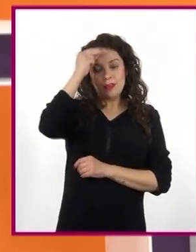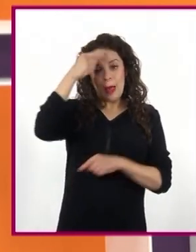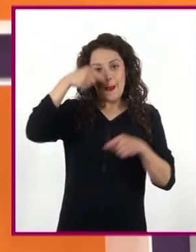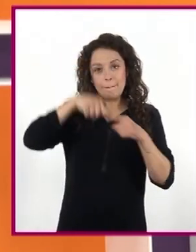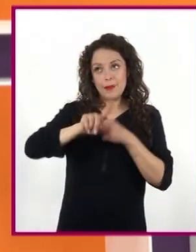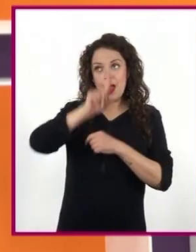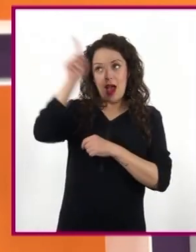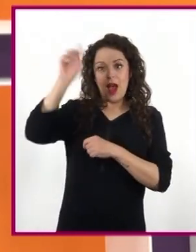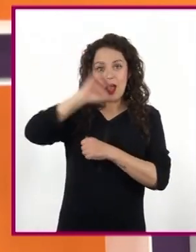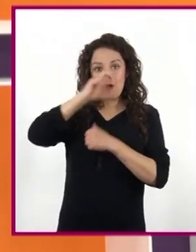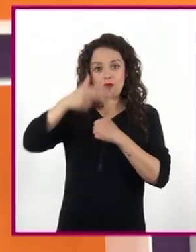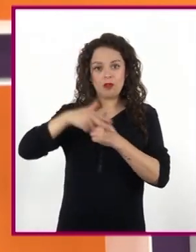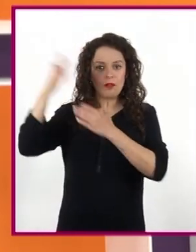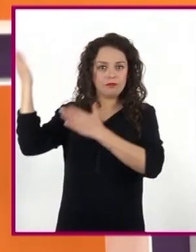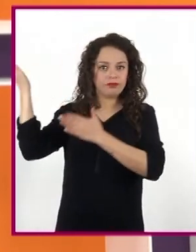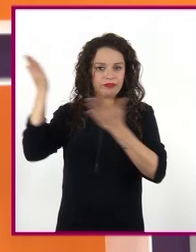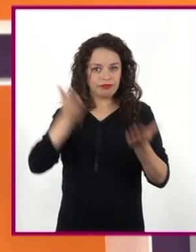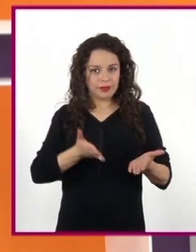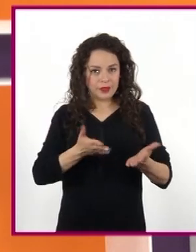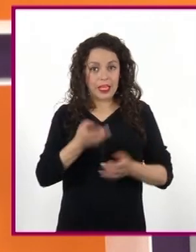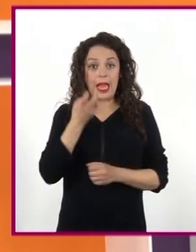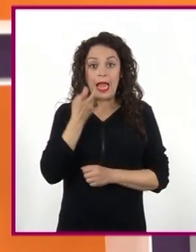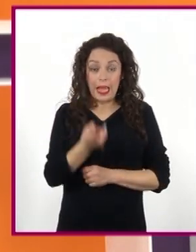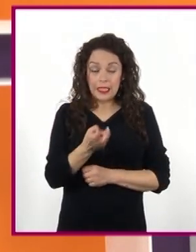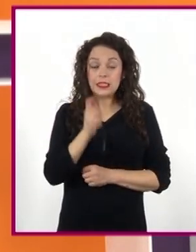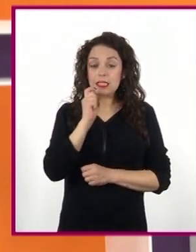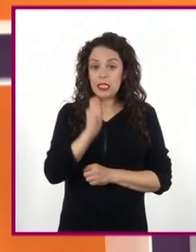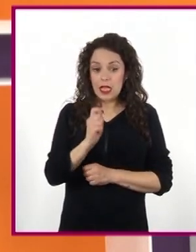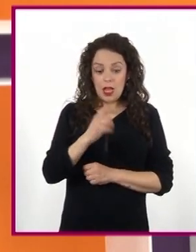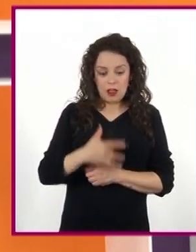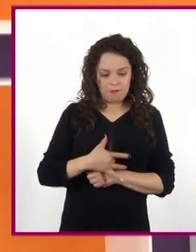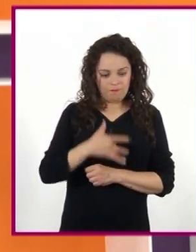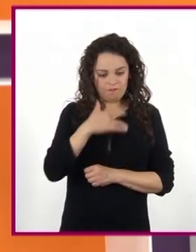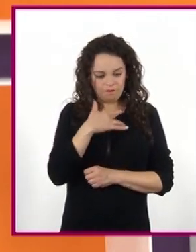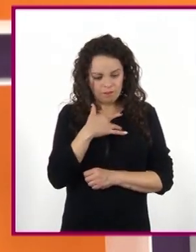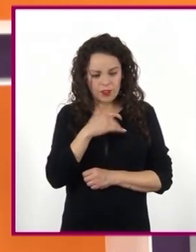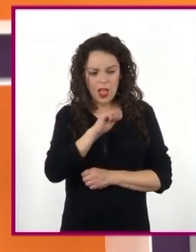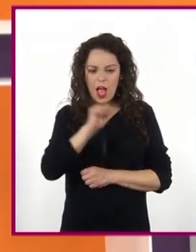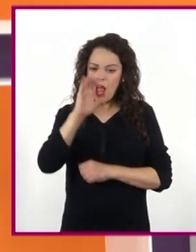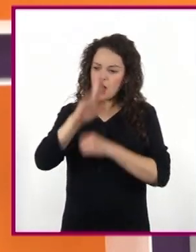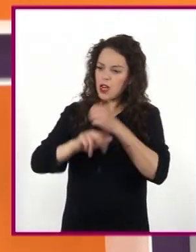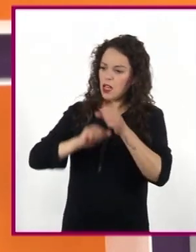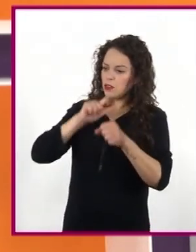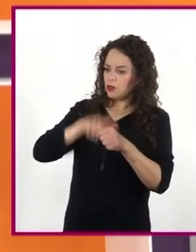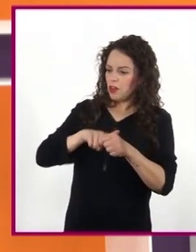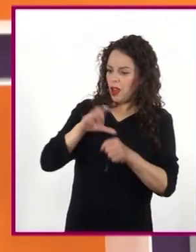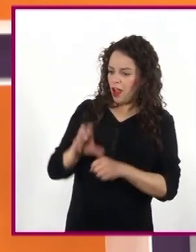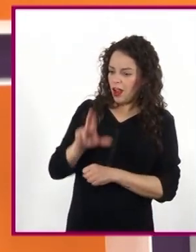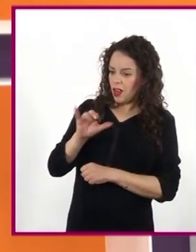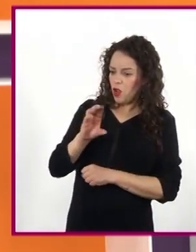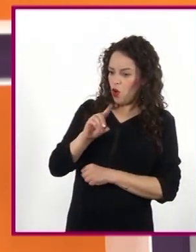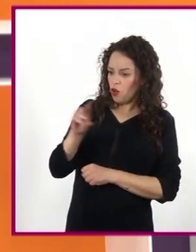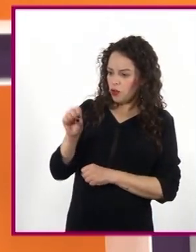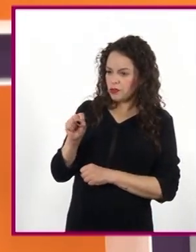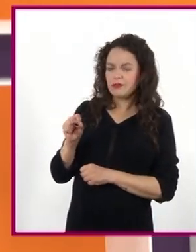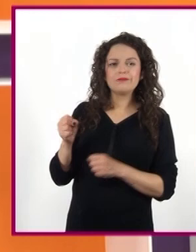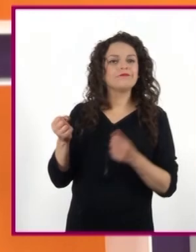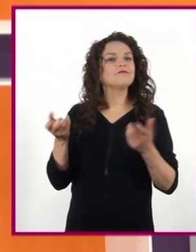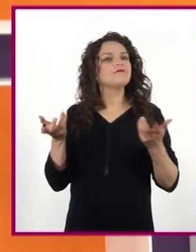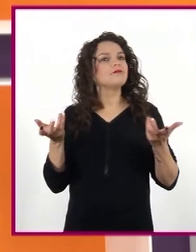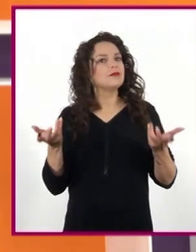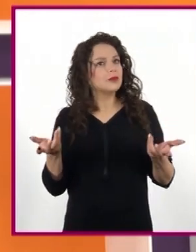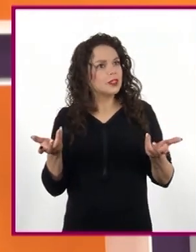Europa, lo que provocó que los sentimientos nacionalistas de los criollos se exacerbaran y encabezaran